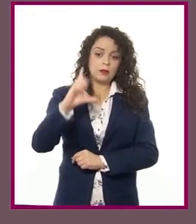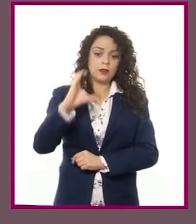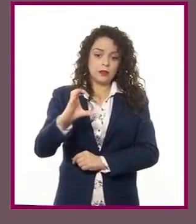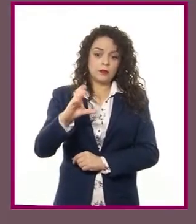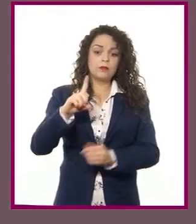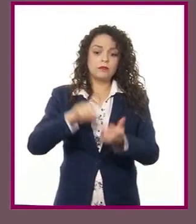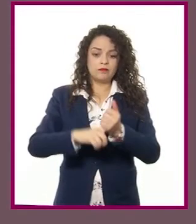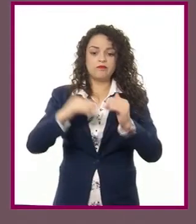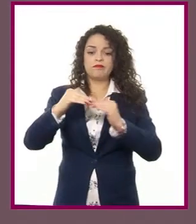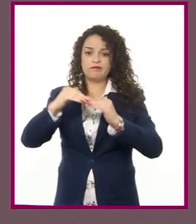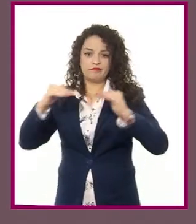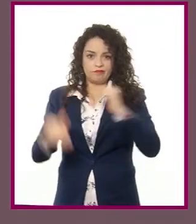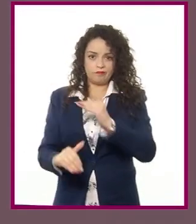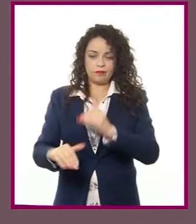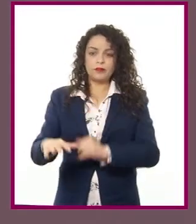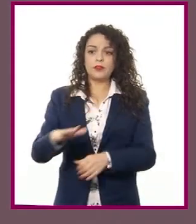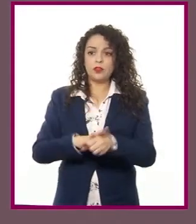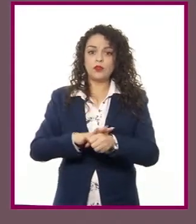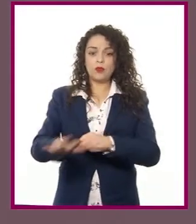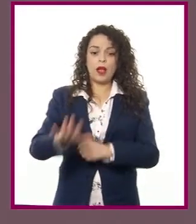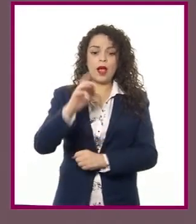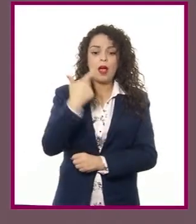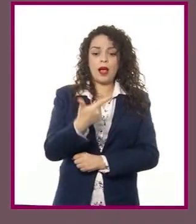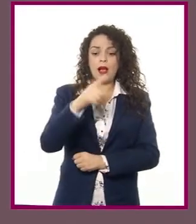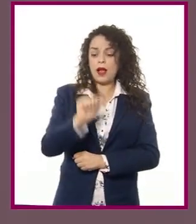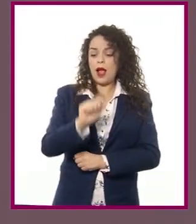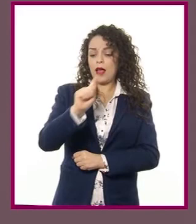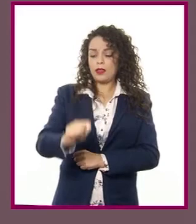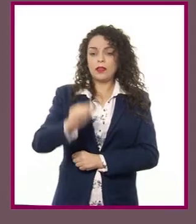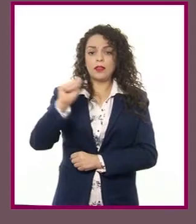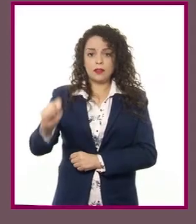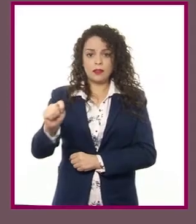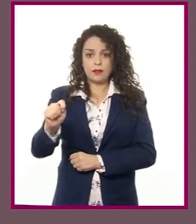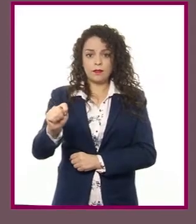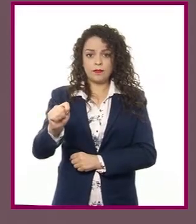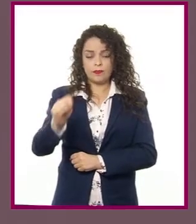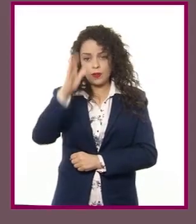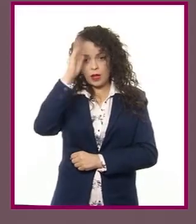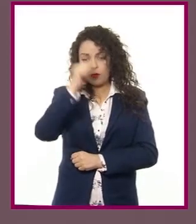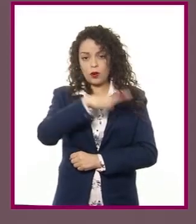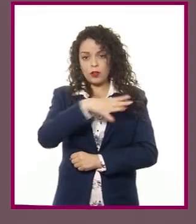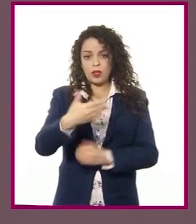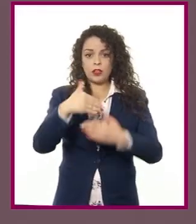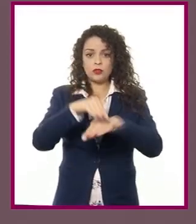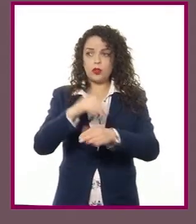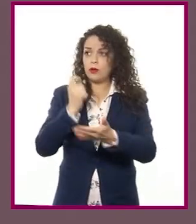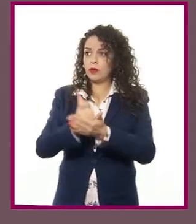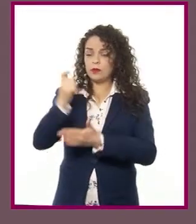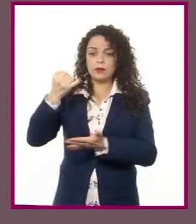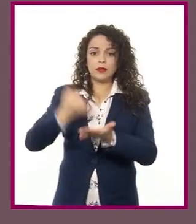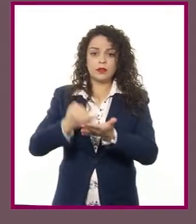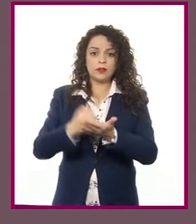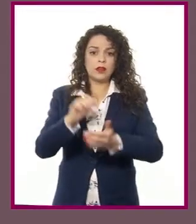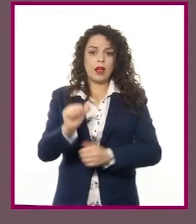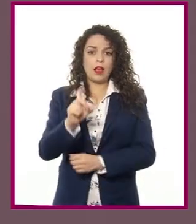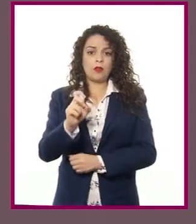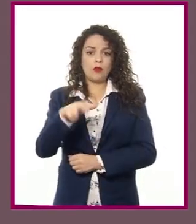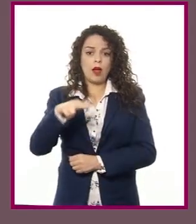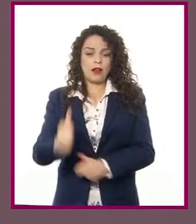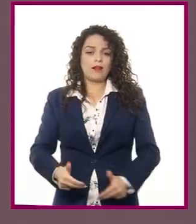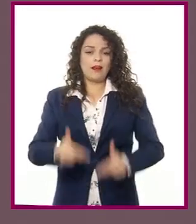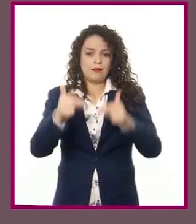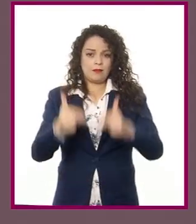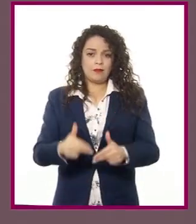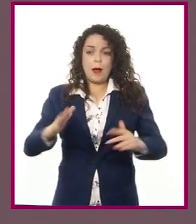económico. El GATT, o Acuerdo General sobre Aranceles, Aduaneros y Comercio. En este, si bien